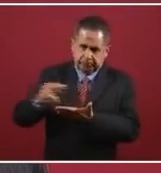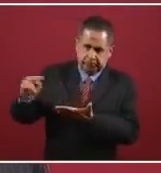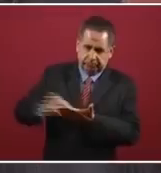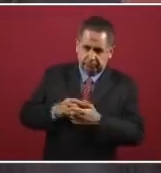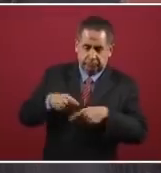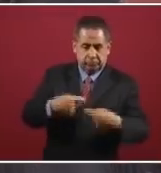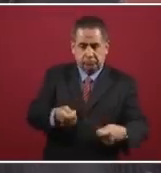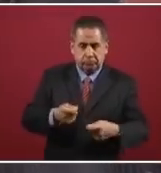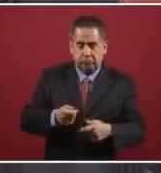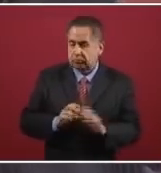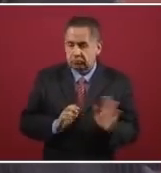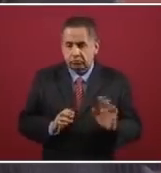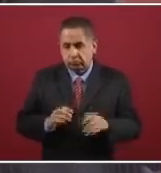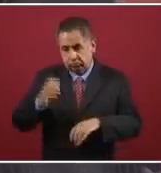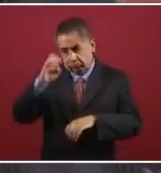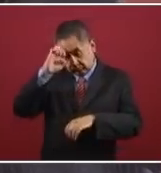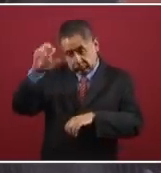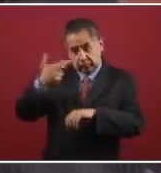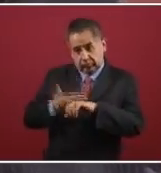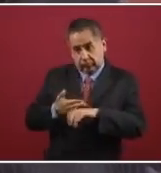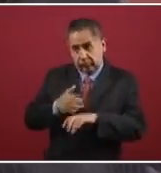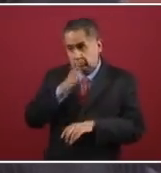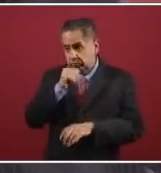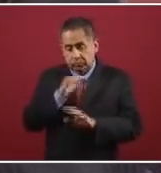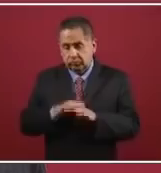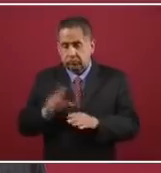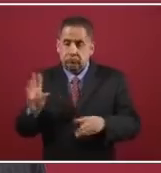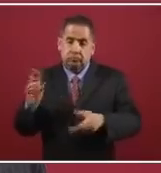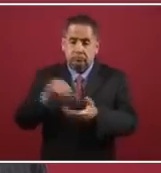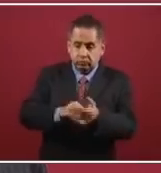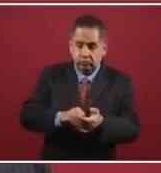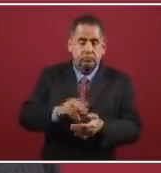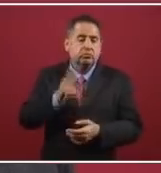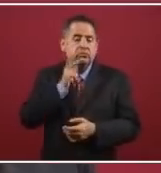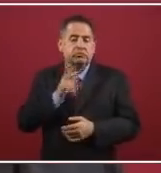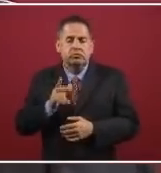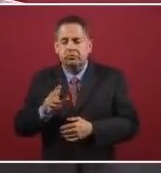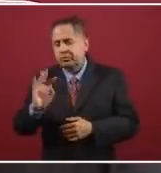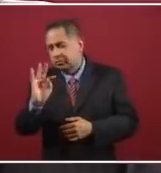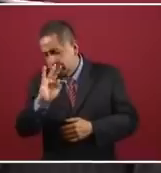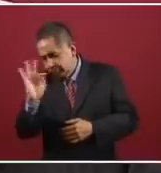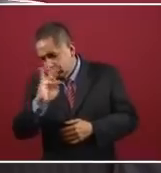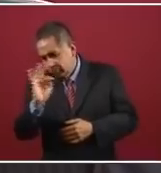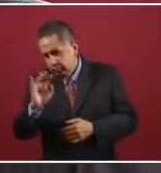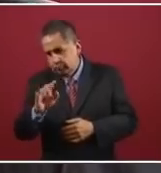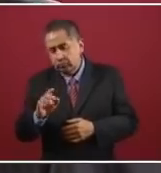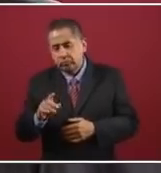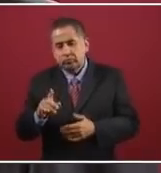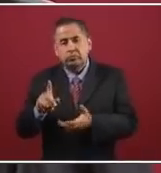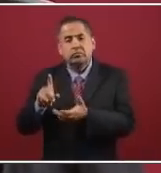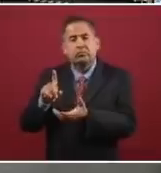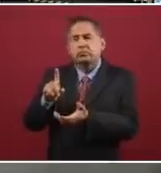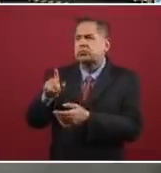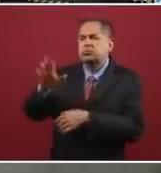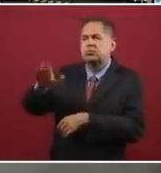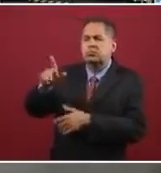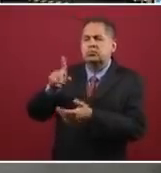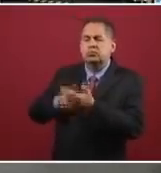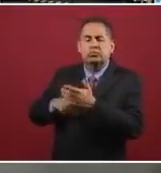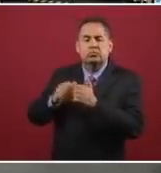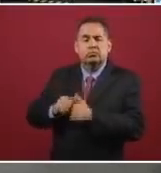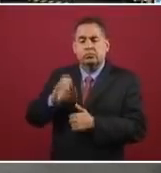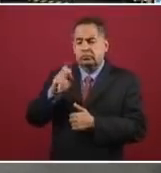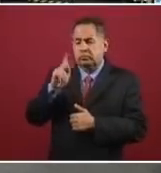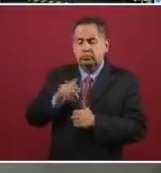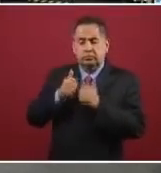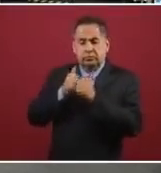para extranjeros en Pemex. Puede ser que… Se quedaron en la llegada de Enrique Peña Nieto